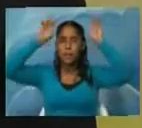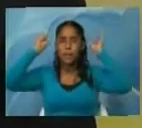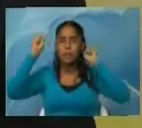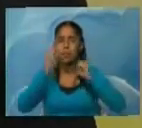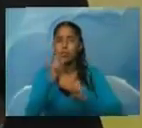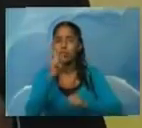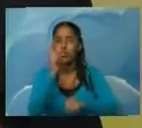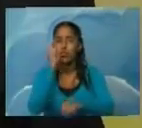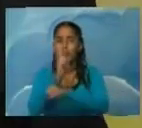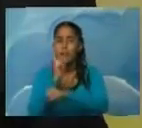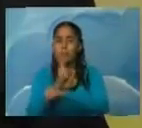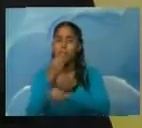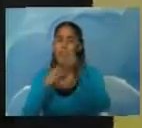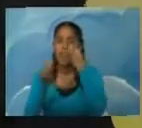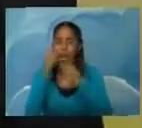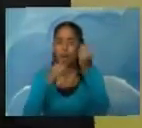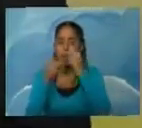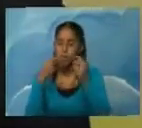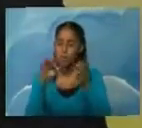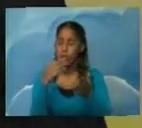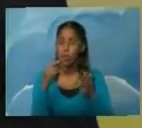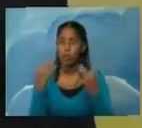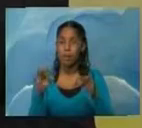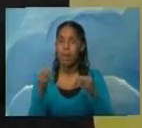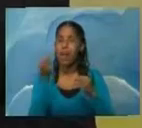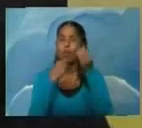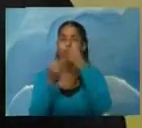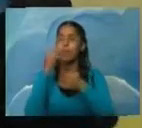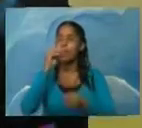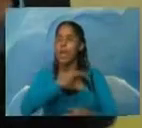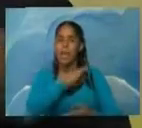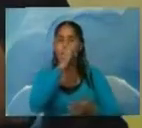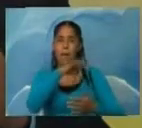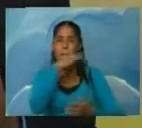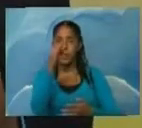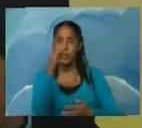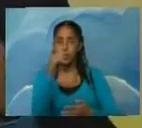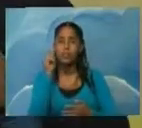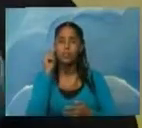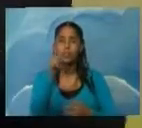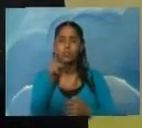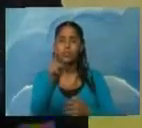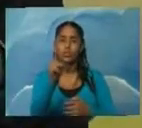no solamente la comida material, sino la comida espiritual. Usted